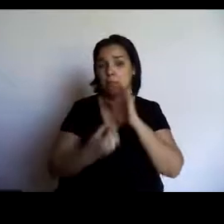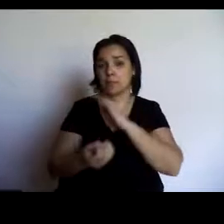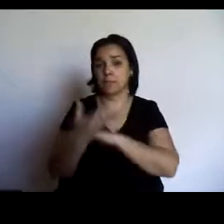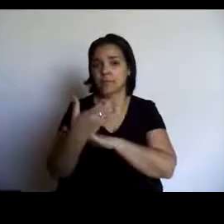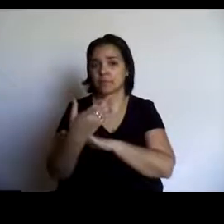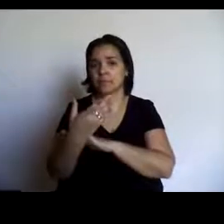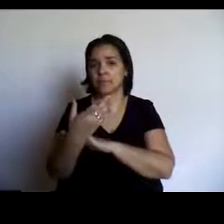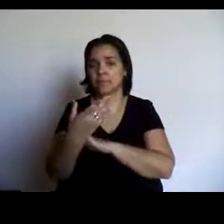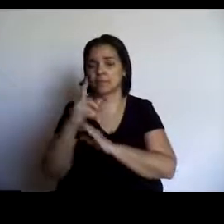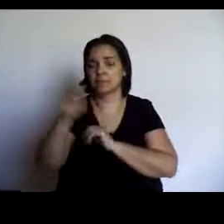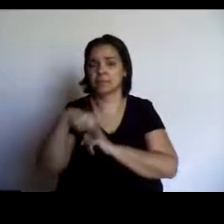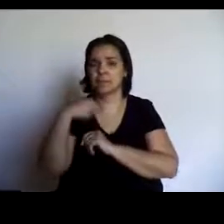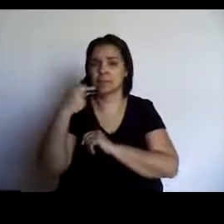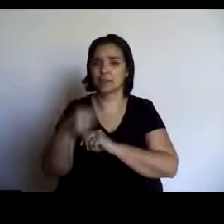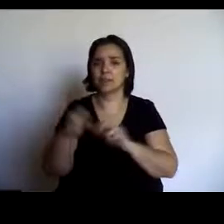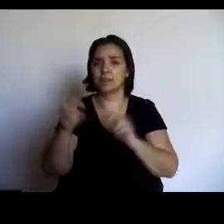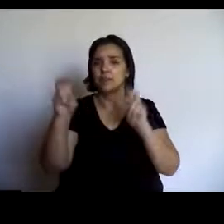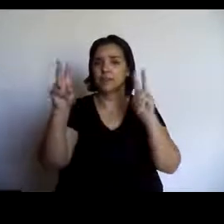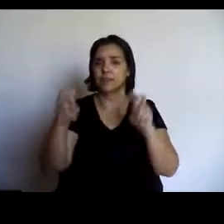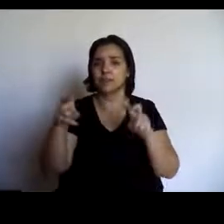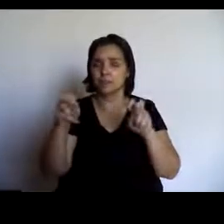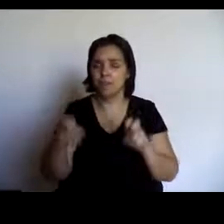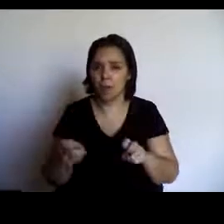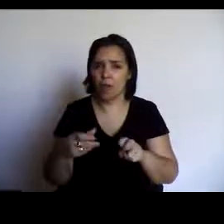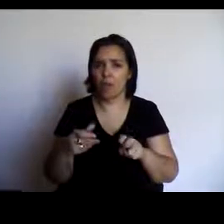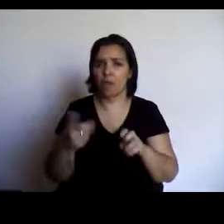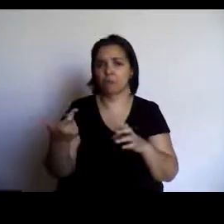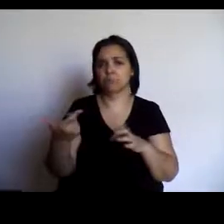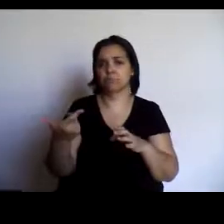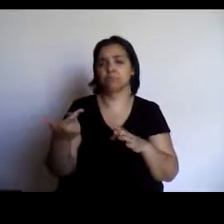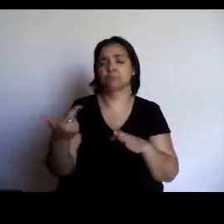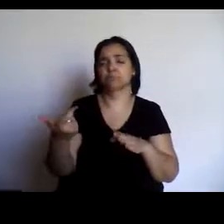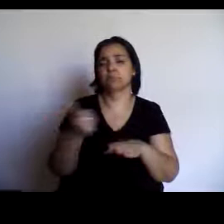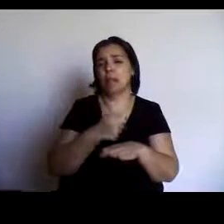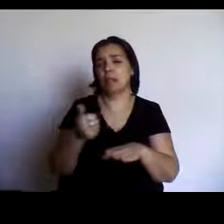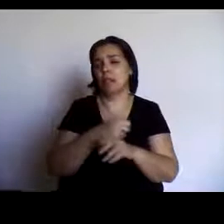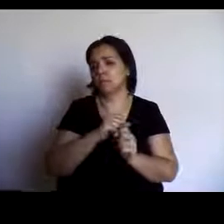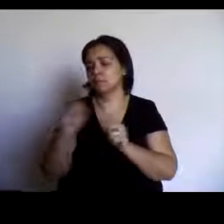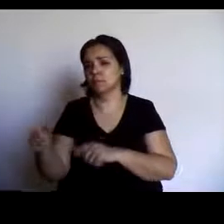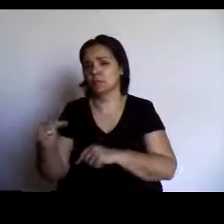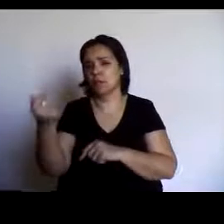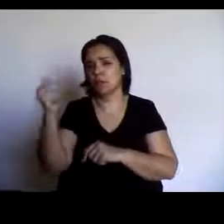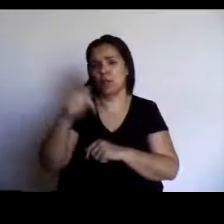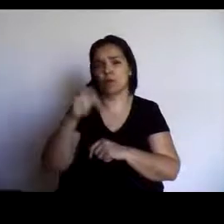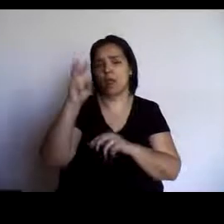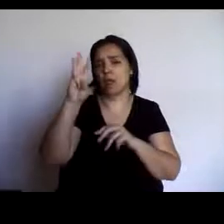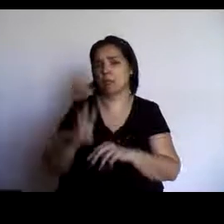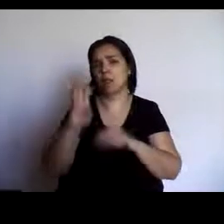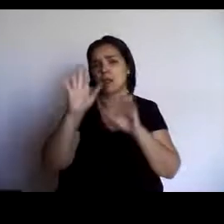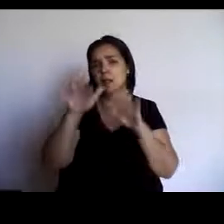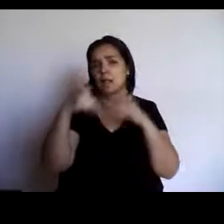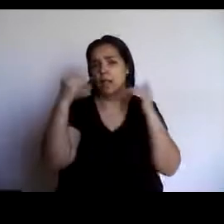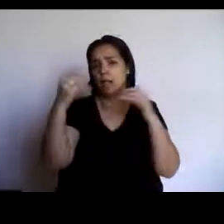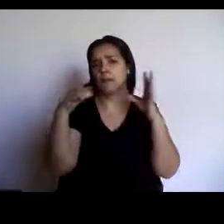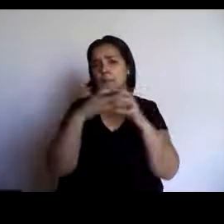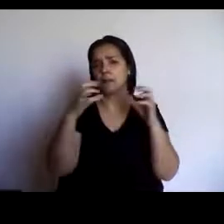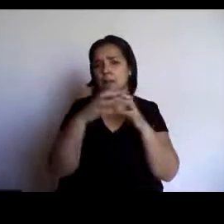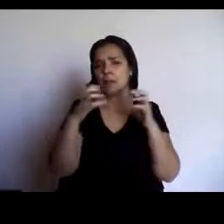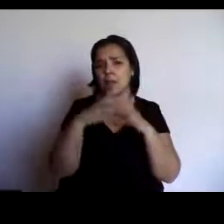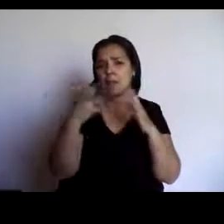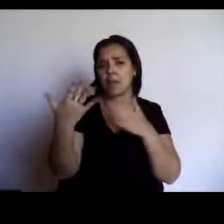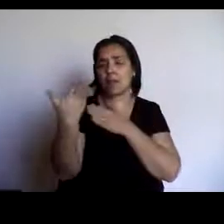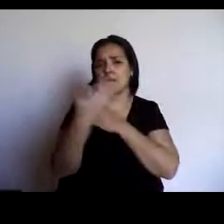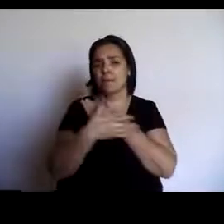haber abordado el tema de la despoblación y el Pacto Verde Europeo, y hoy en este tercer seminario sobre el papel que las administraciones